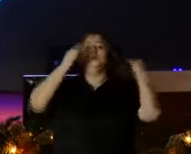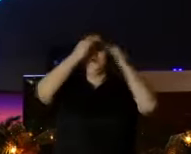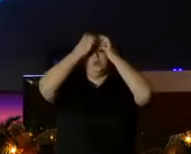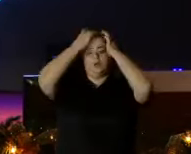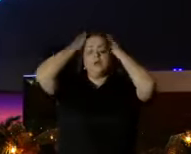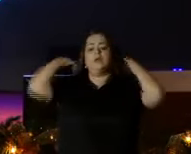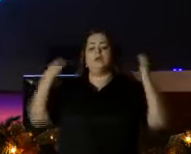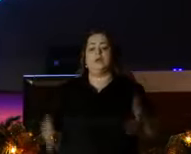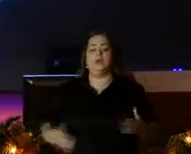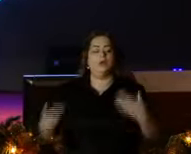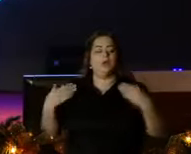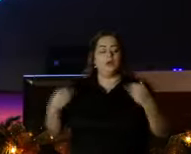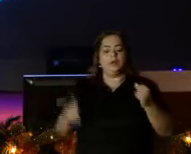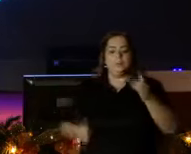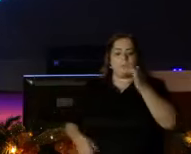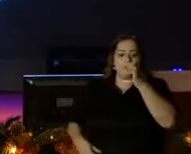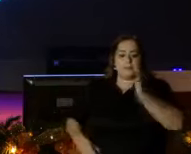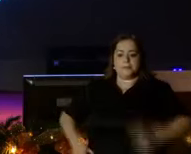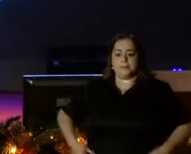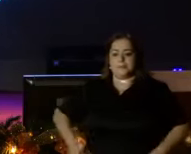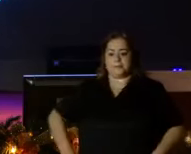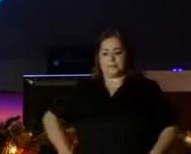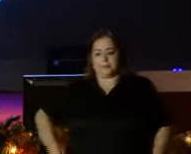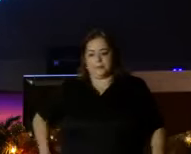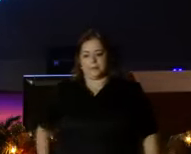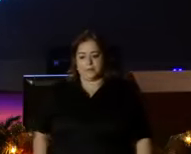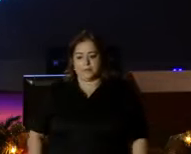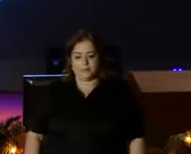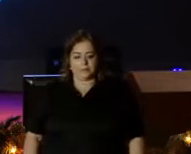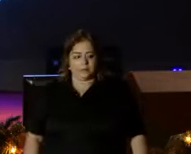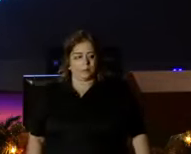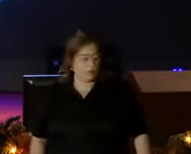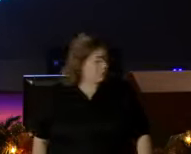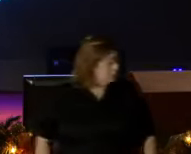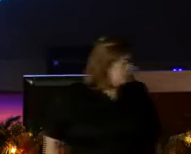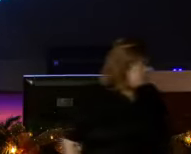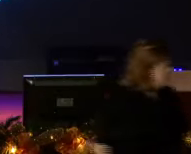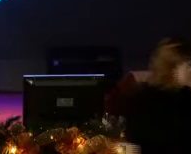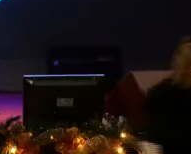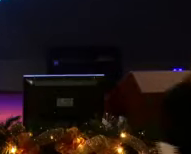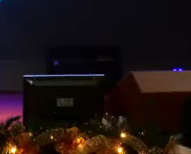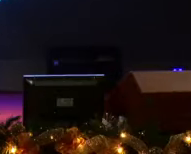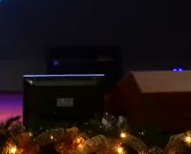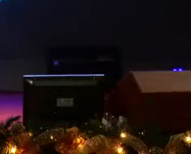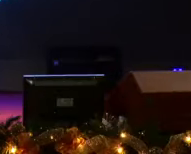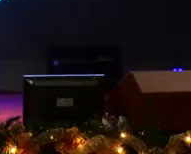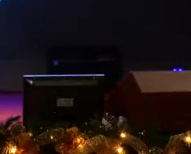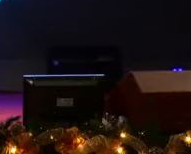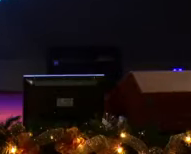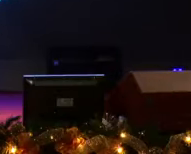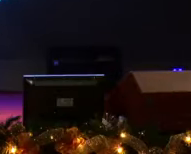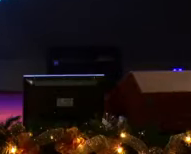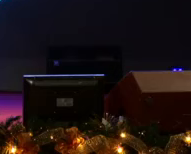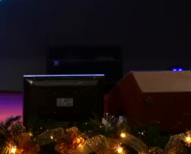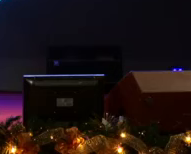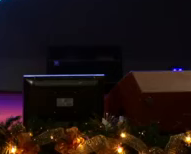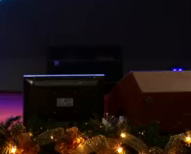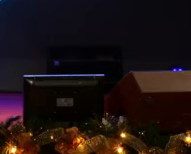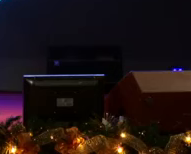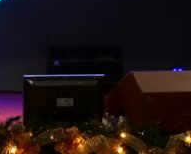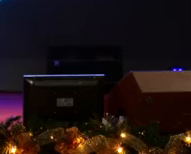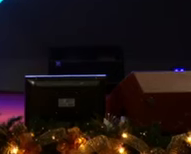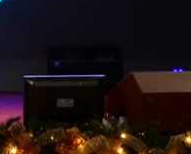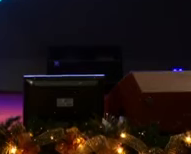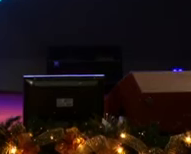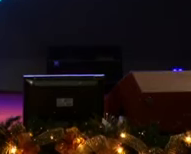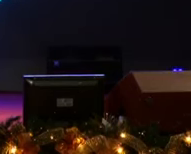amo. Los amo a todos. No puedo mencionarlo porque se me va el día y la noche saludándolos, pero para mí es un gran gozo.